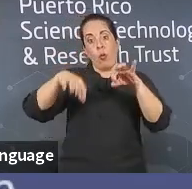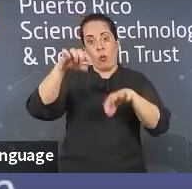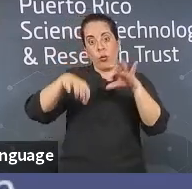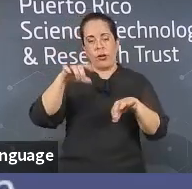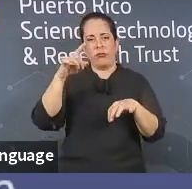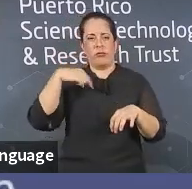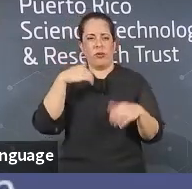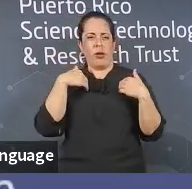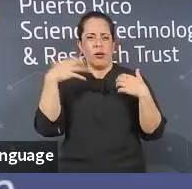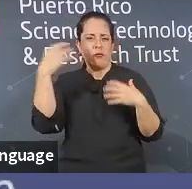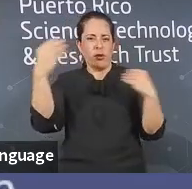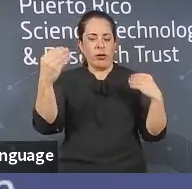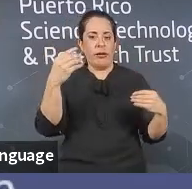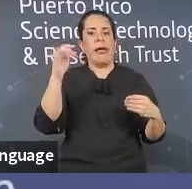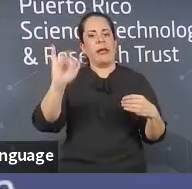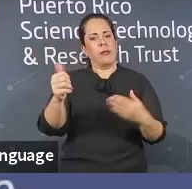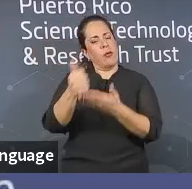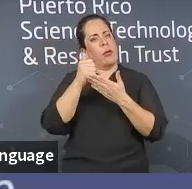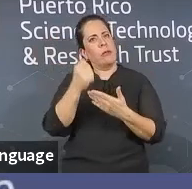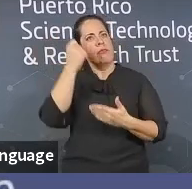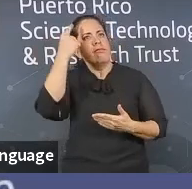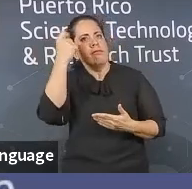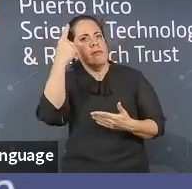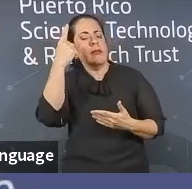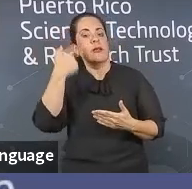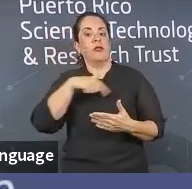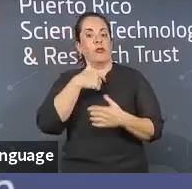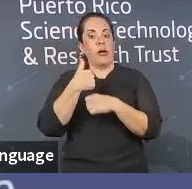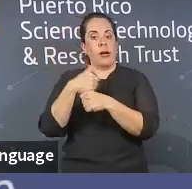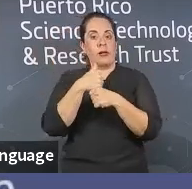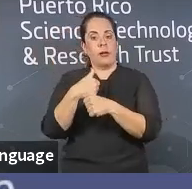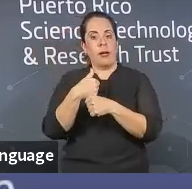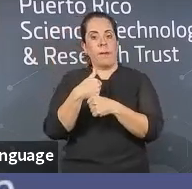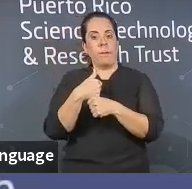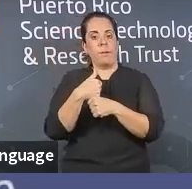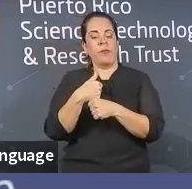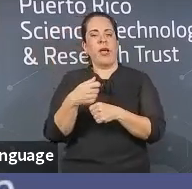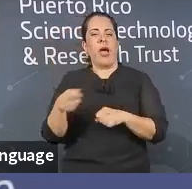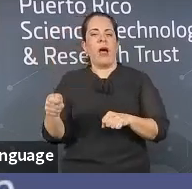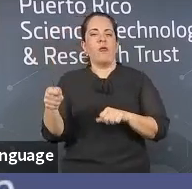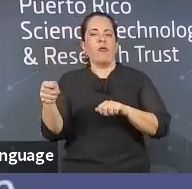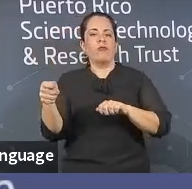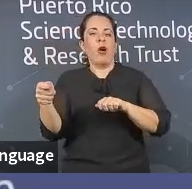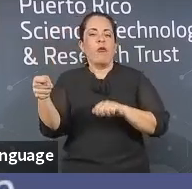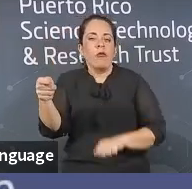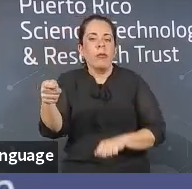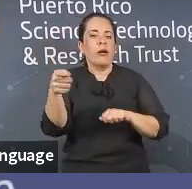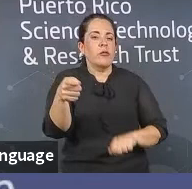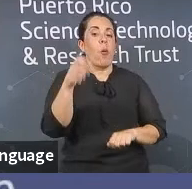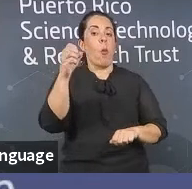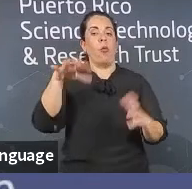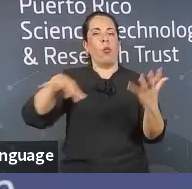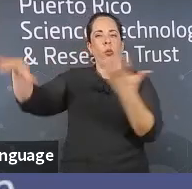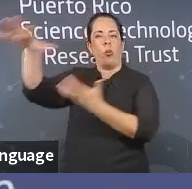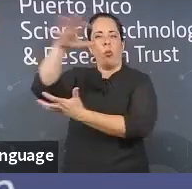campo. Así nos puede dar una idea de que cuando hacemos una aspersión o una nebulización, es que